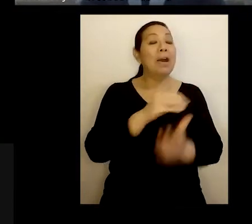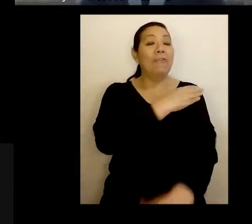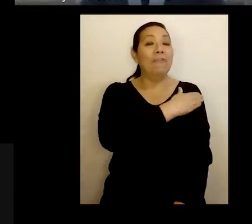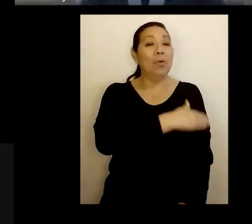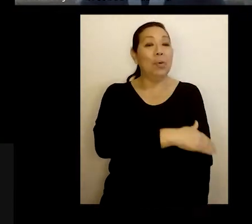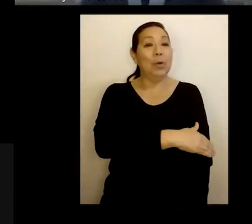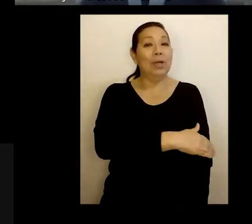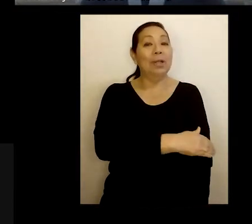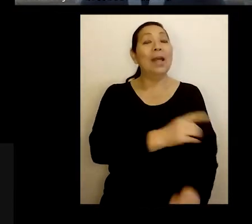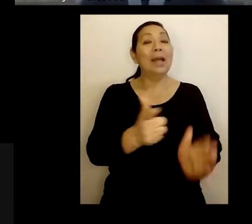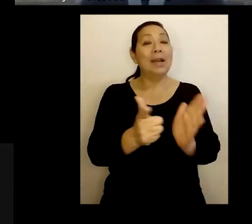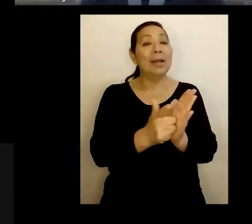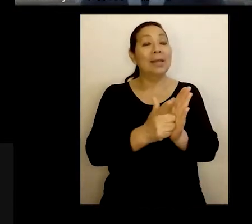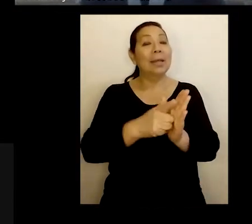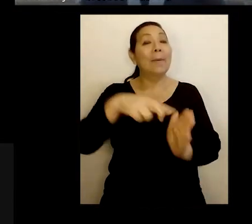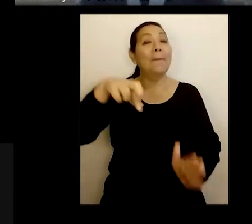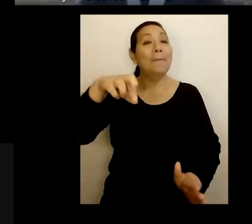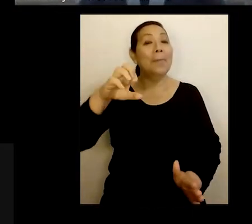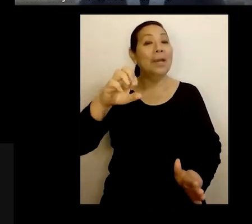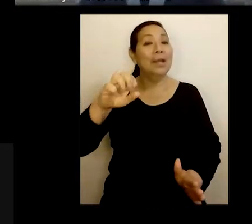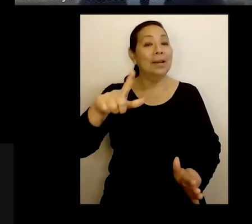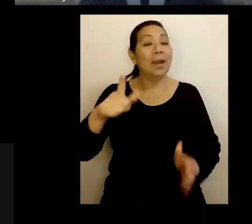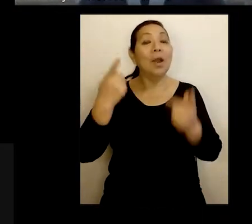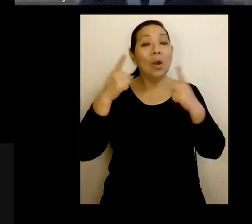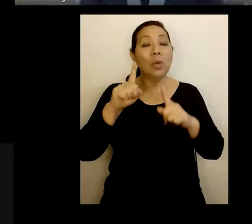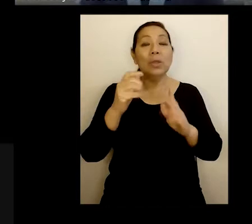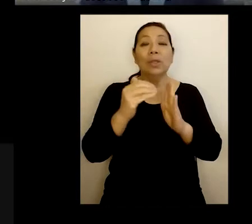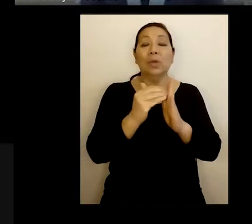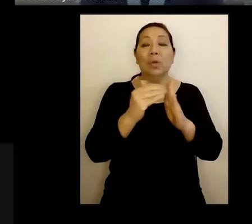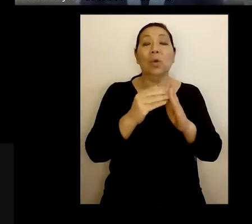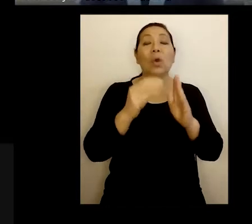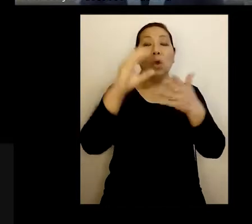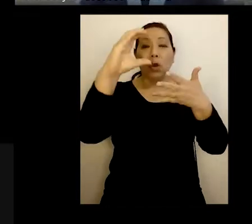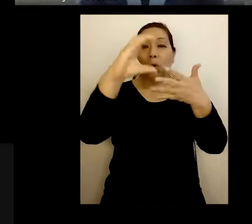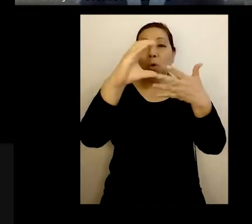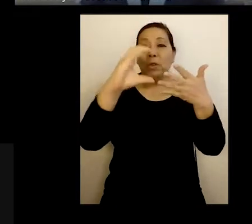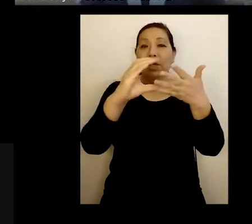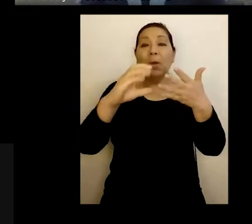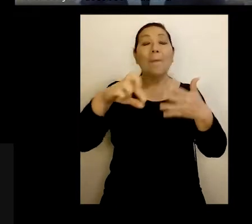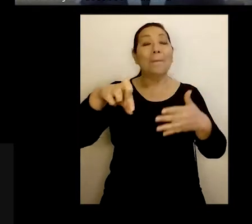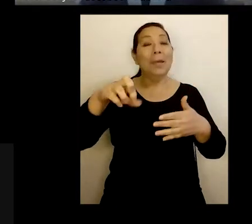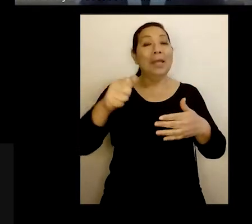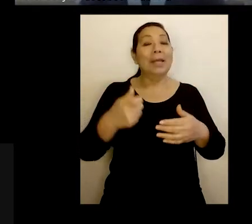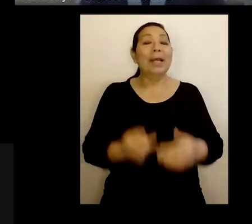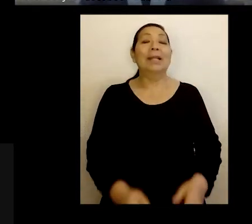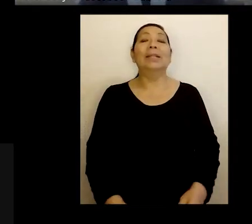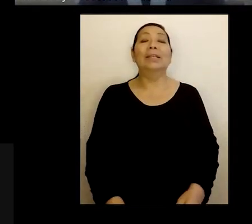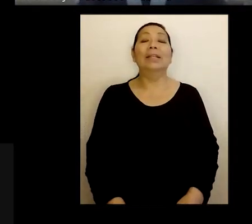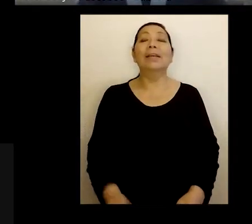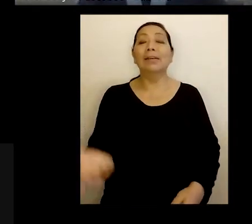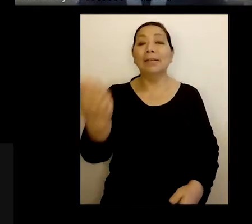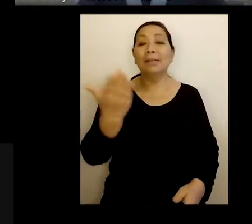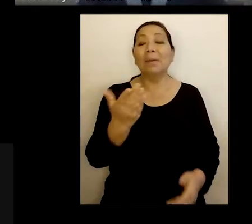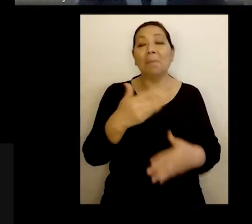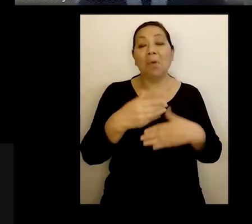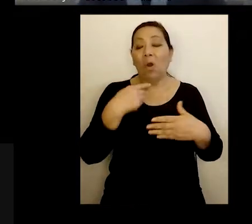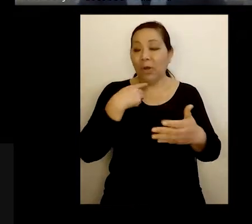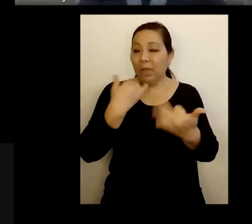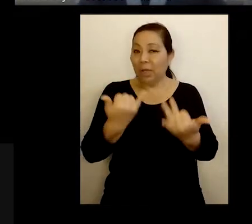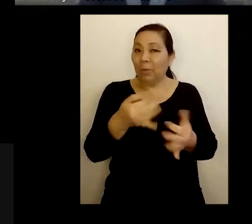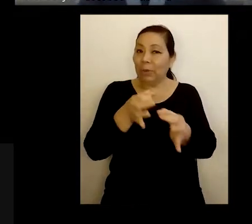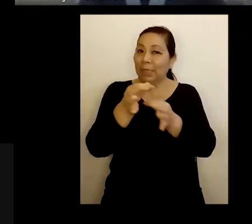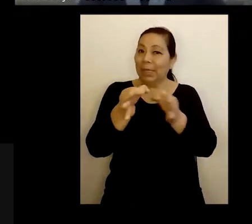cuando hay conflicto entre leyes penales, concordante con el artículo 6 del Código Penal, por las siguientes consideraciones que paso a